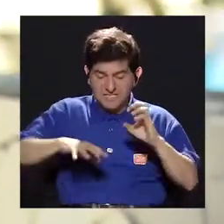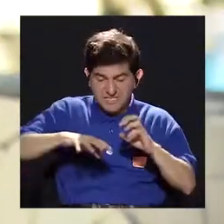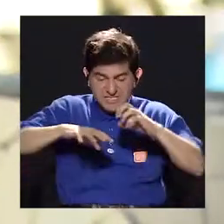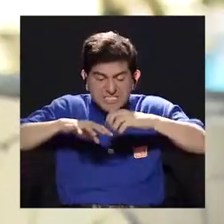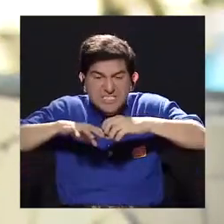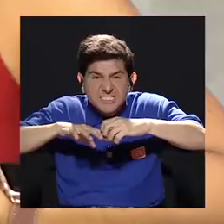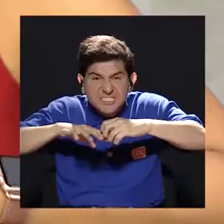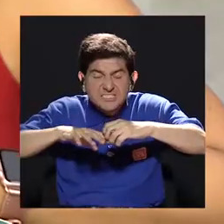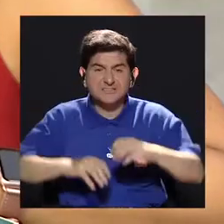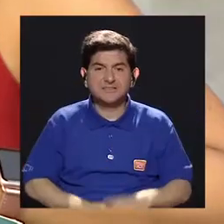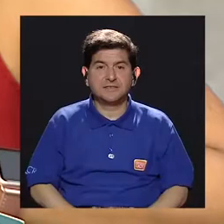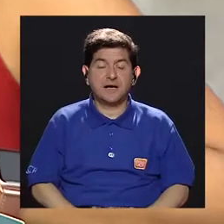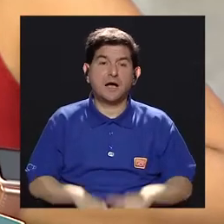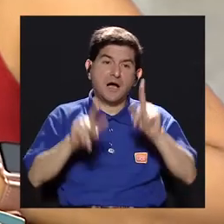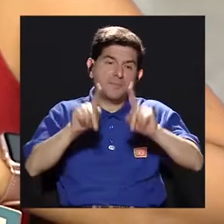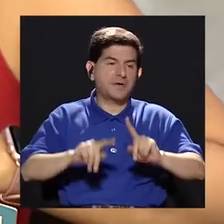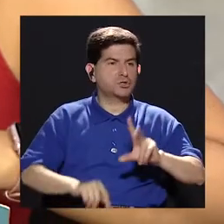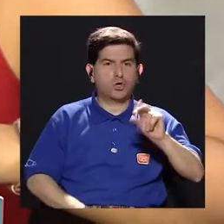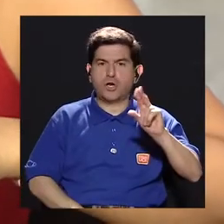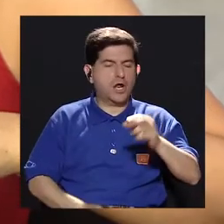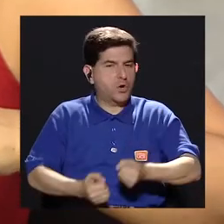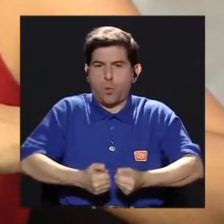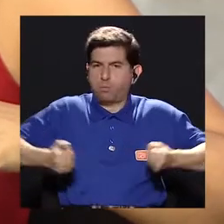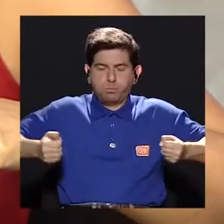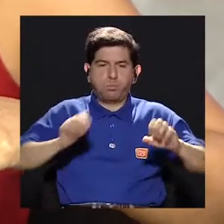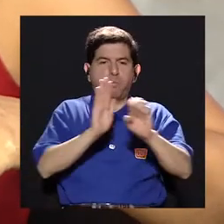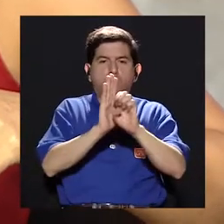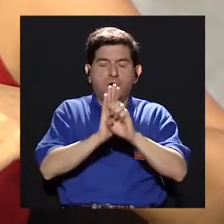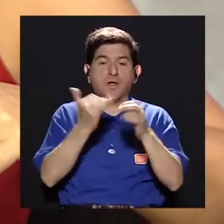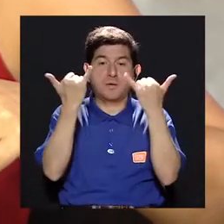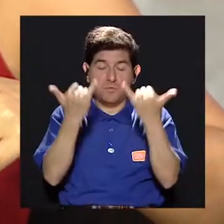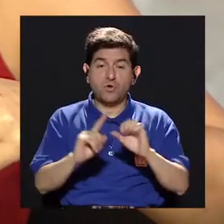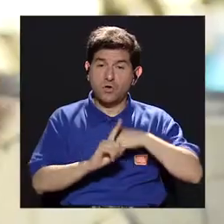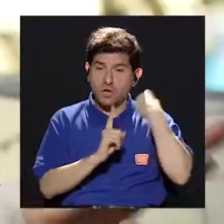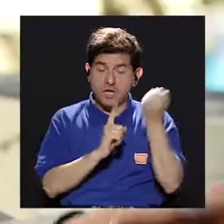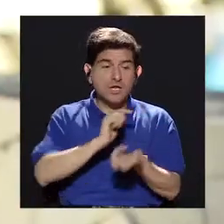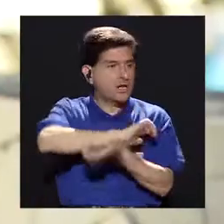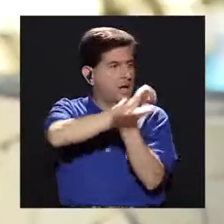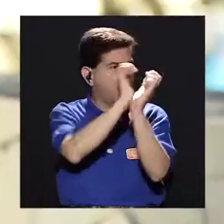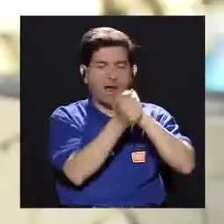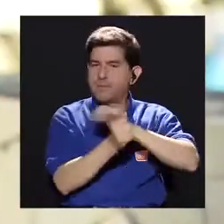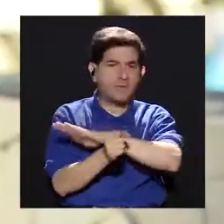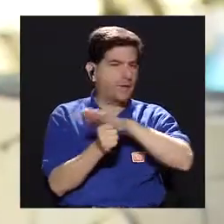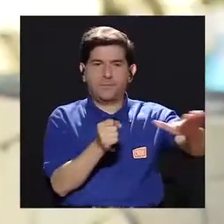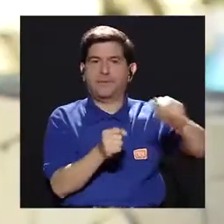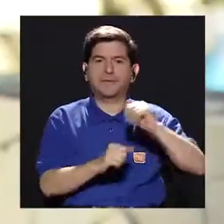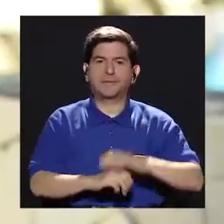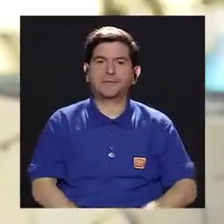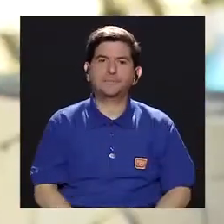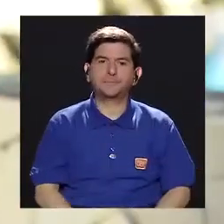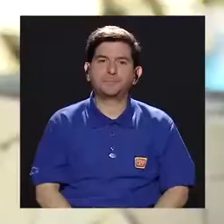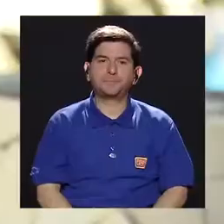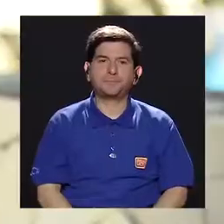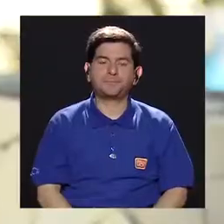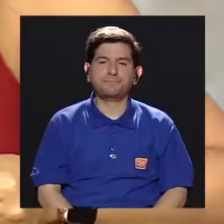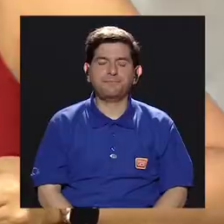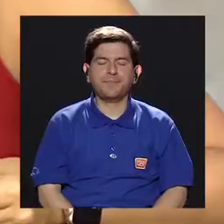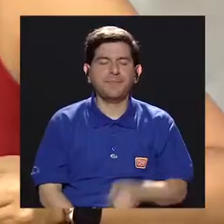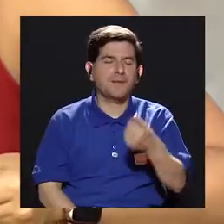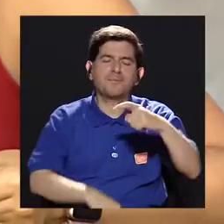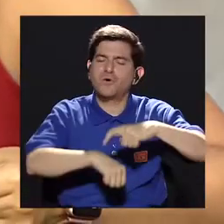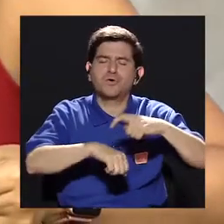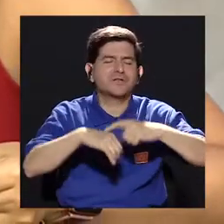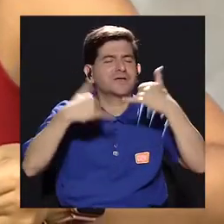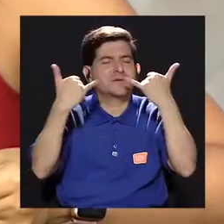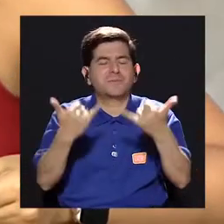uña encarnada que un paciente que no es obeso, por ejemplo, y ya ahí cambia totalmente. Vanessa, ya nos